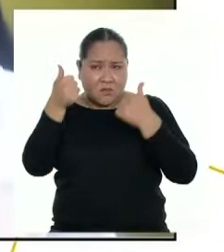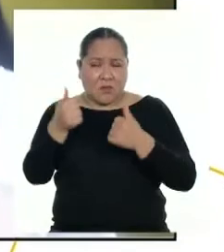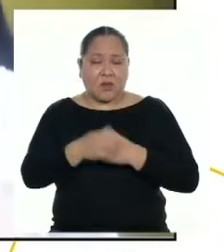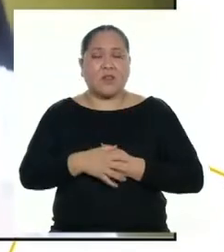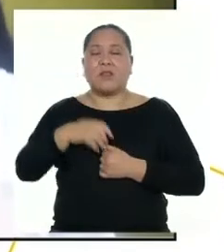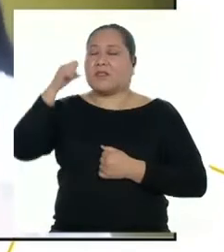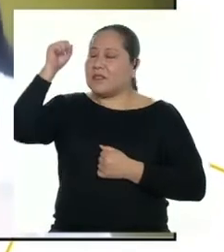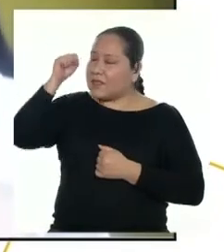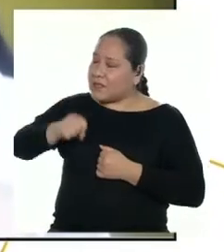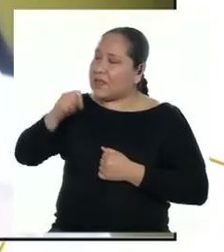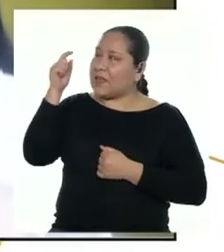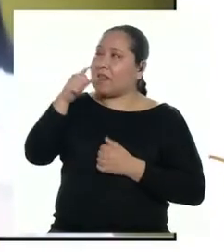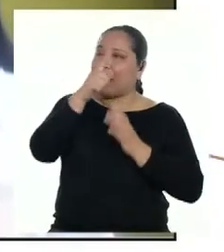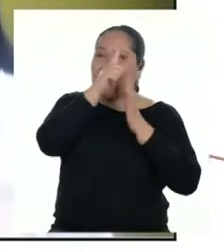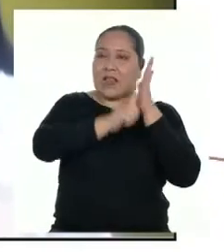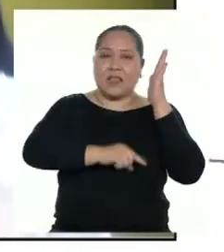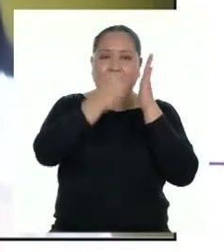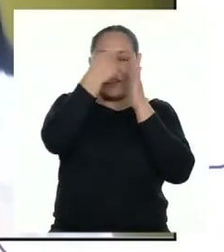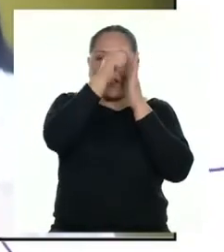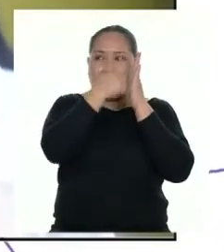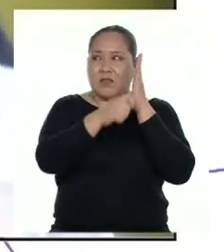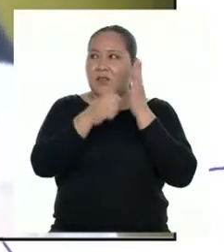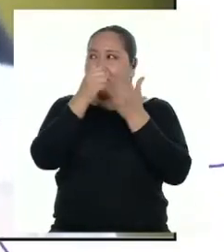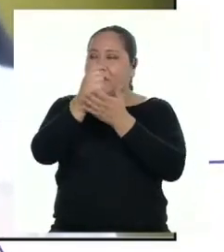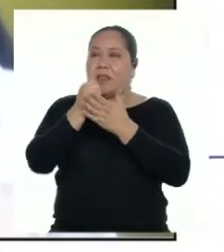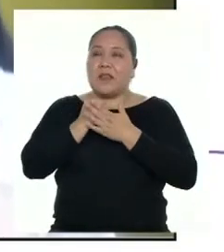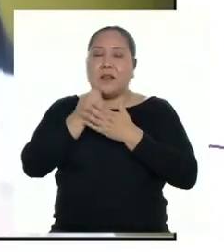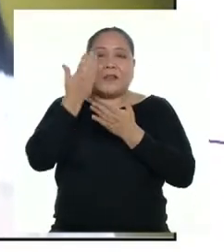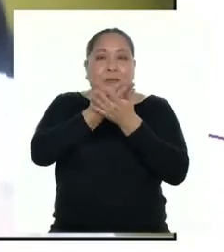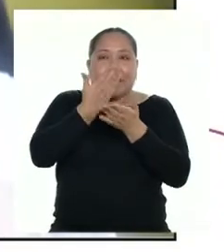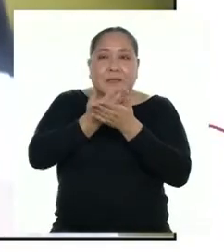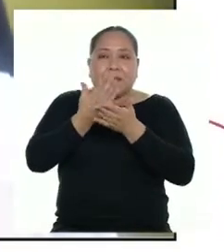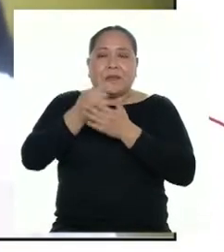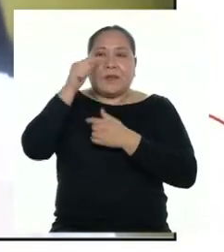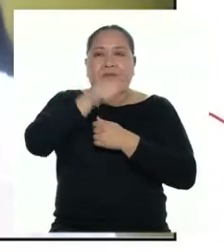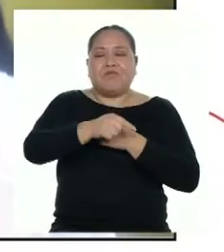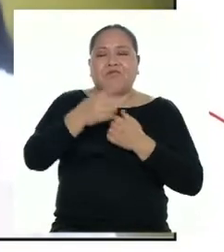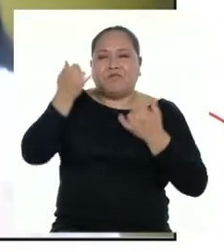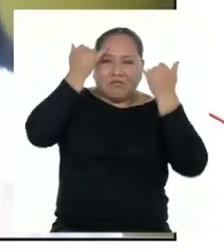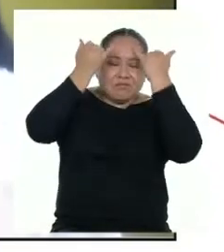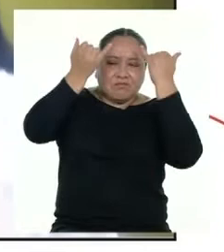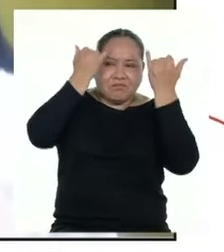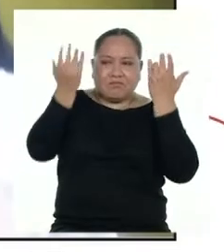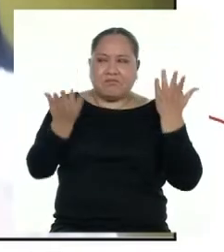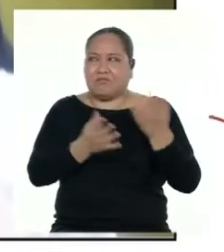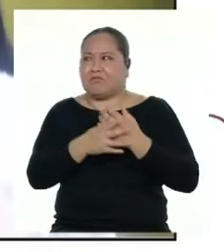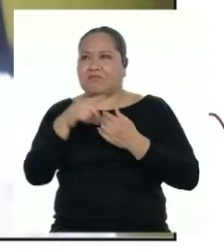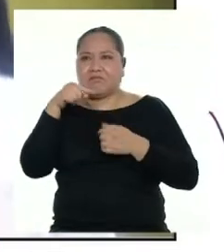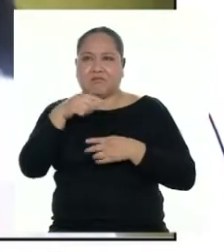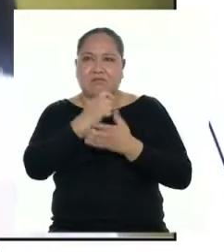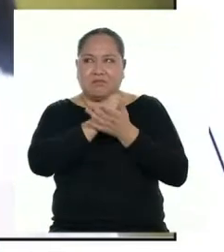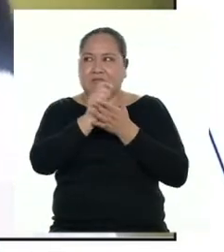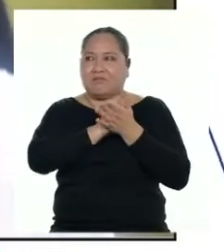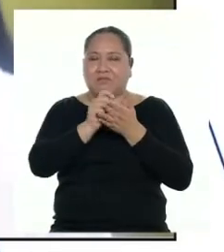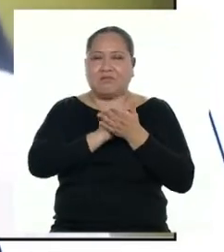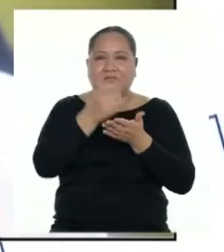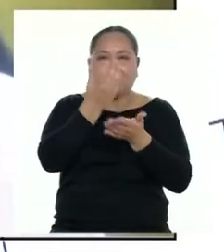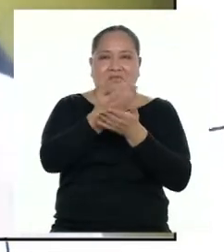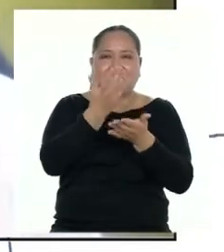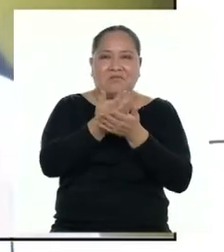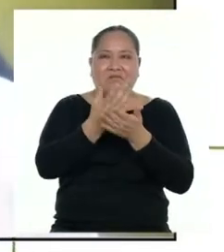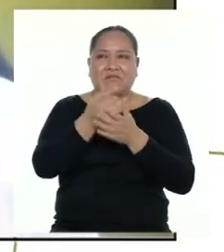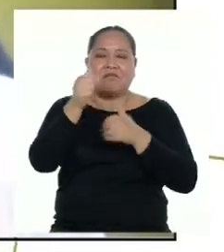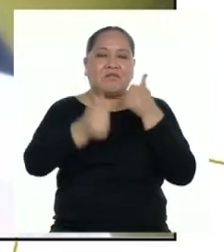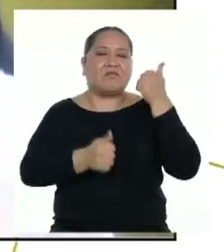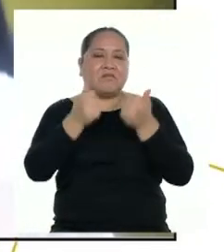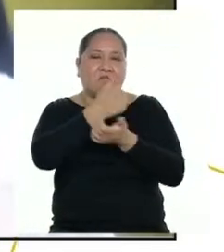Claro que sí, la lista de cotejo nos sirve para evaluar a partir de criterios nuestro texto, para verificar en qué partes